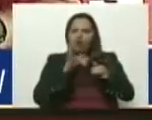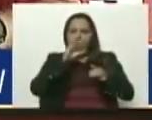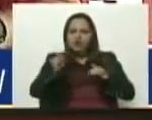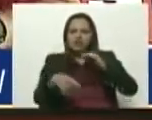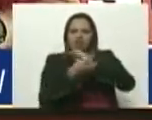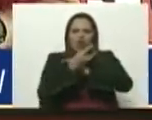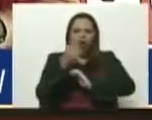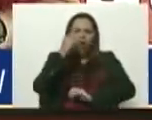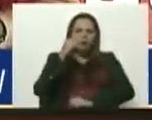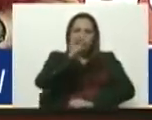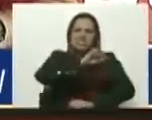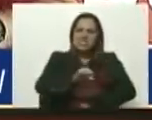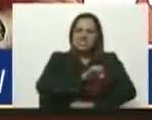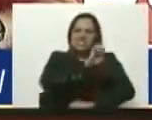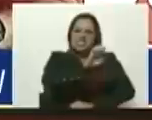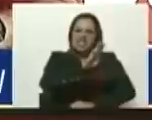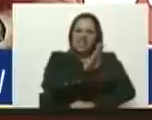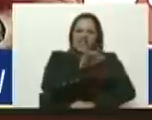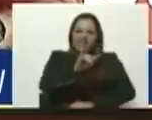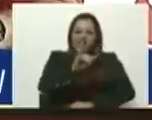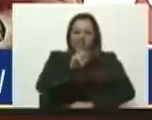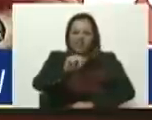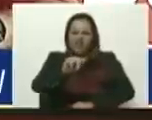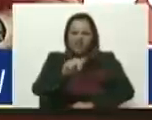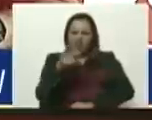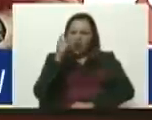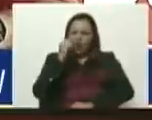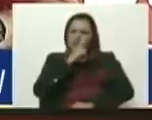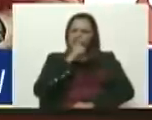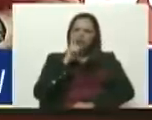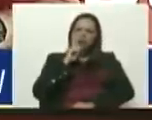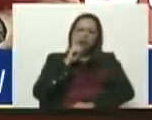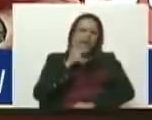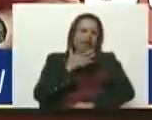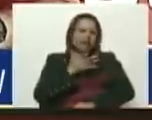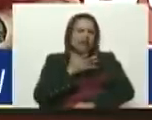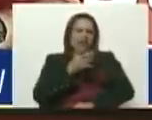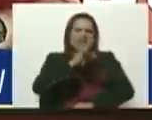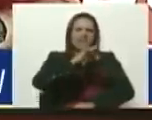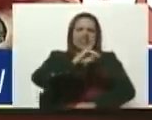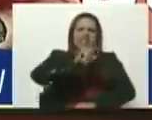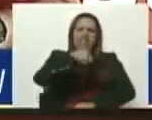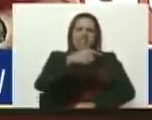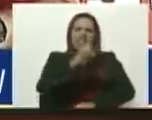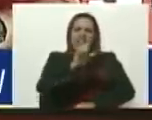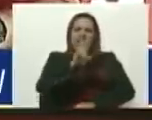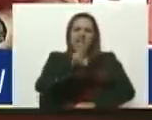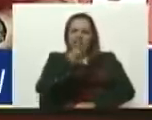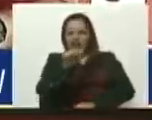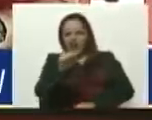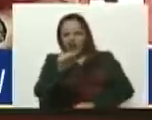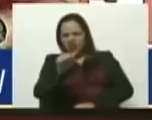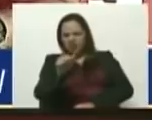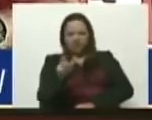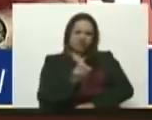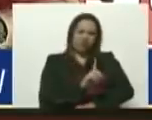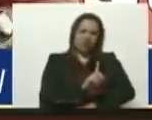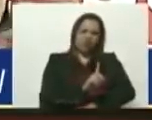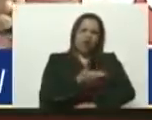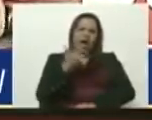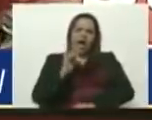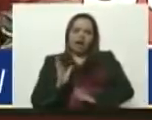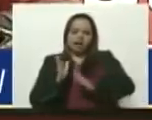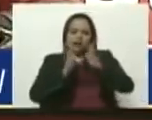sebin ya no estaba crédito fueron figuera no estaba el sebin